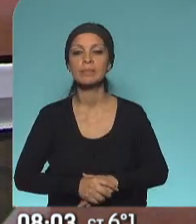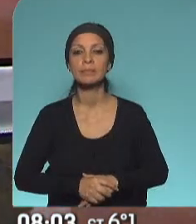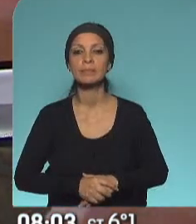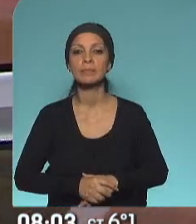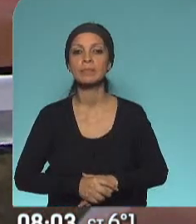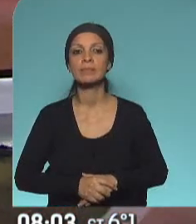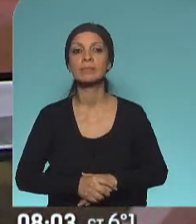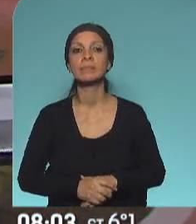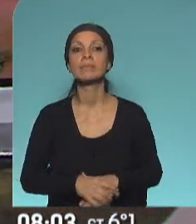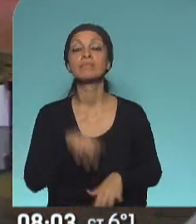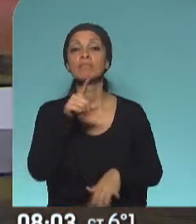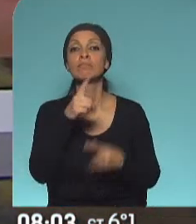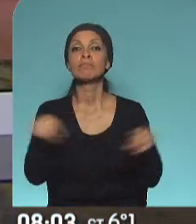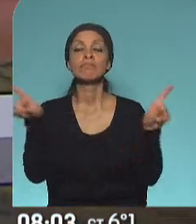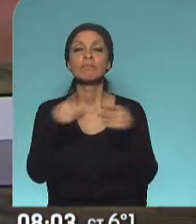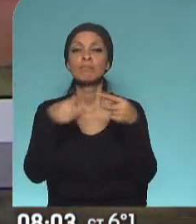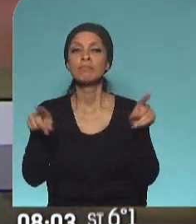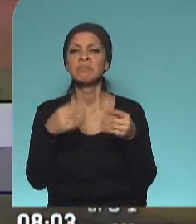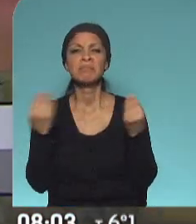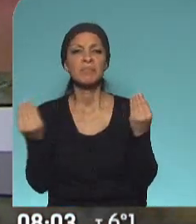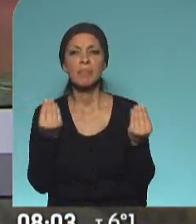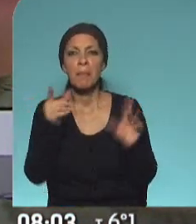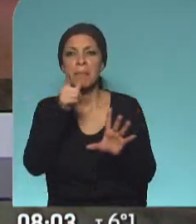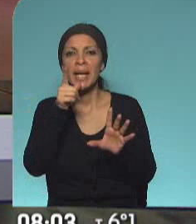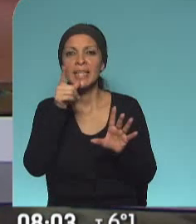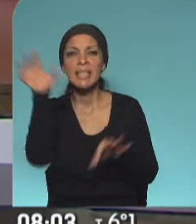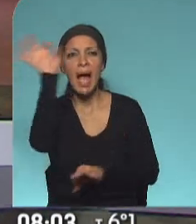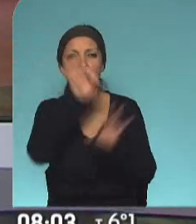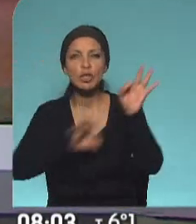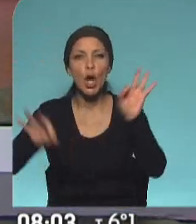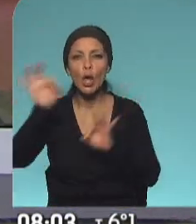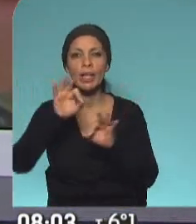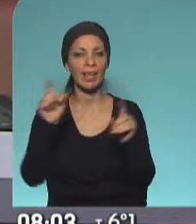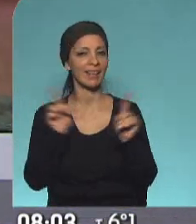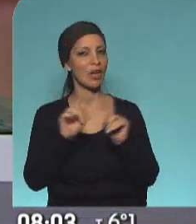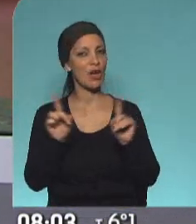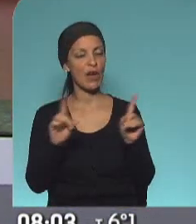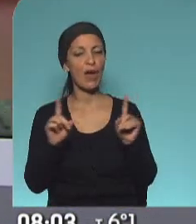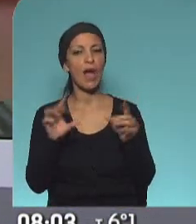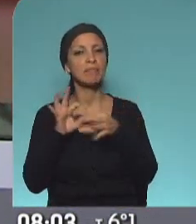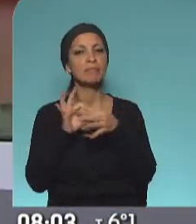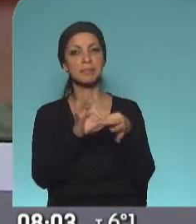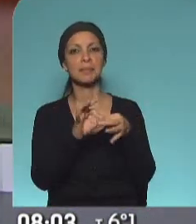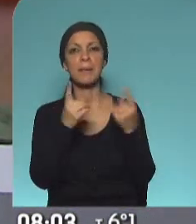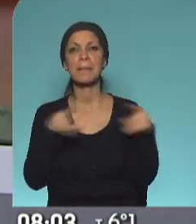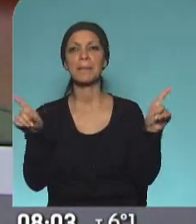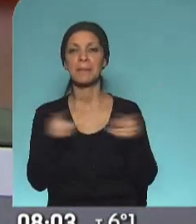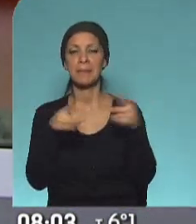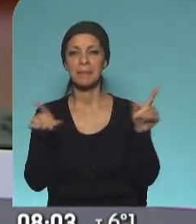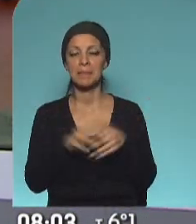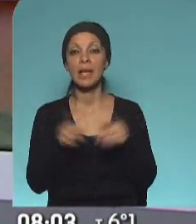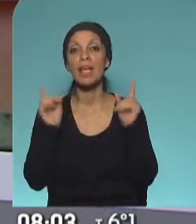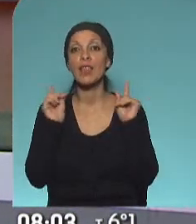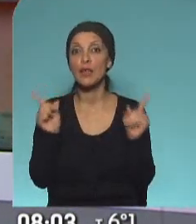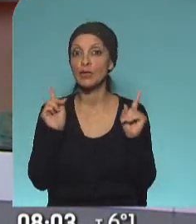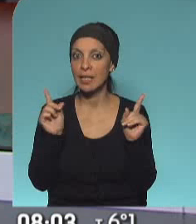Constelación Sonora Argentina. Para muchos puede sonar a un tema astronómico. Bueno, pues no lo es. Lo cierto es que está relacionado con la música y con los docentes